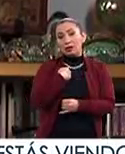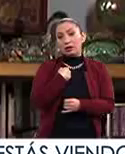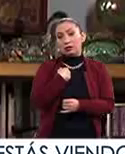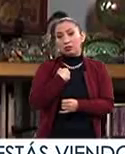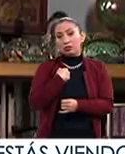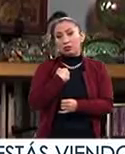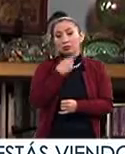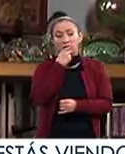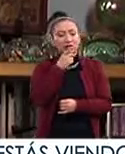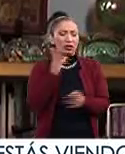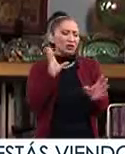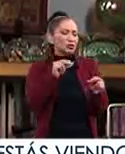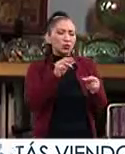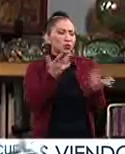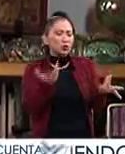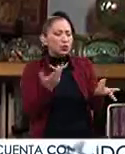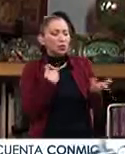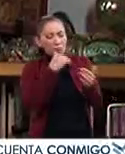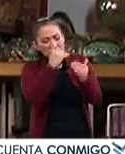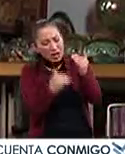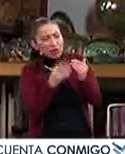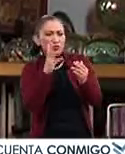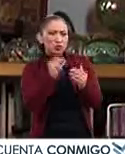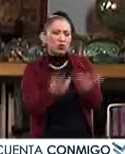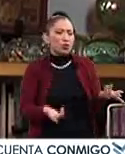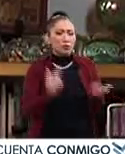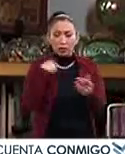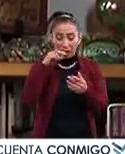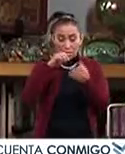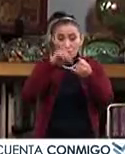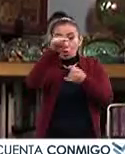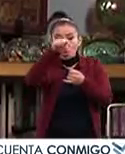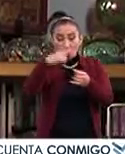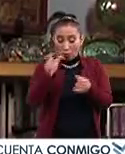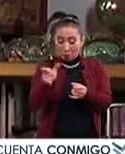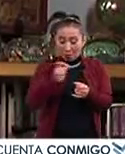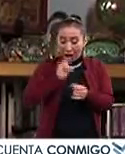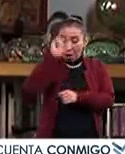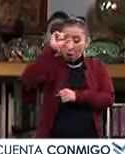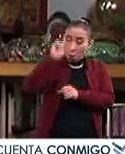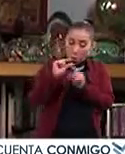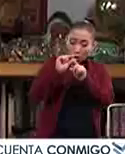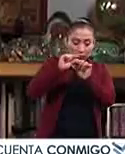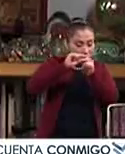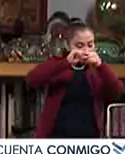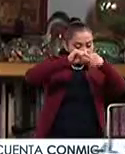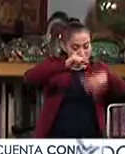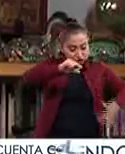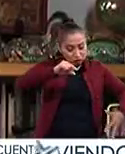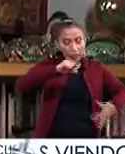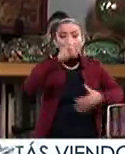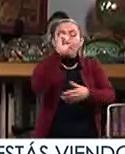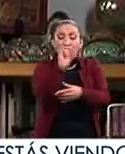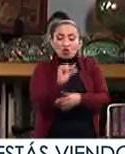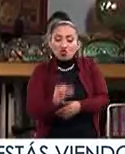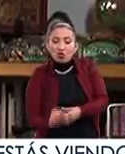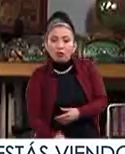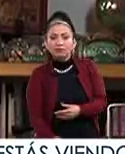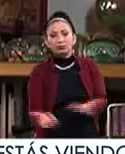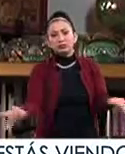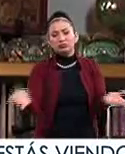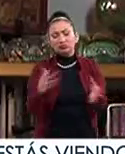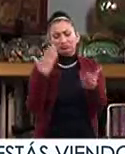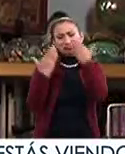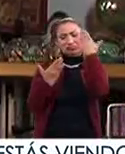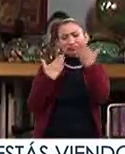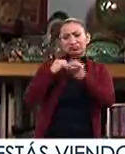Y ya me dijeron, bueno, pero menos no puedes porque si reduces a menos, rompes el escalafón y entonces hay una